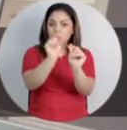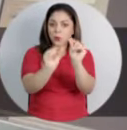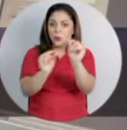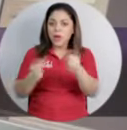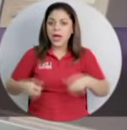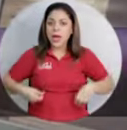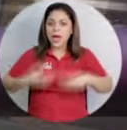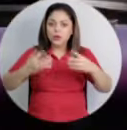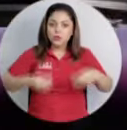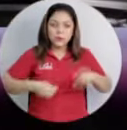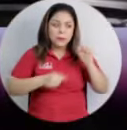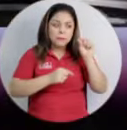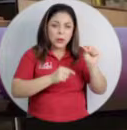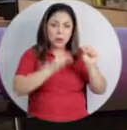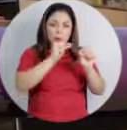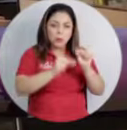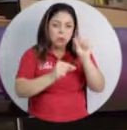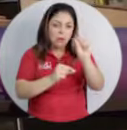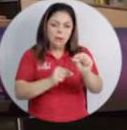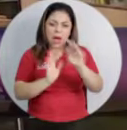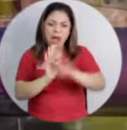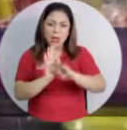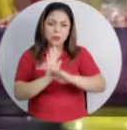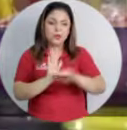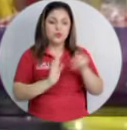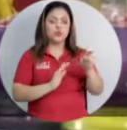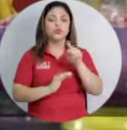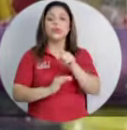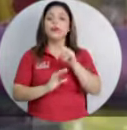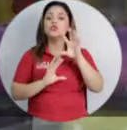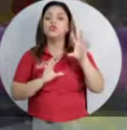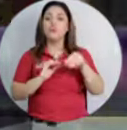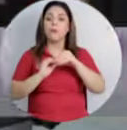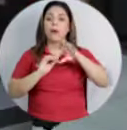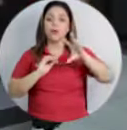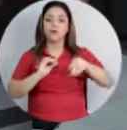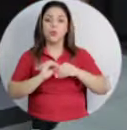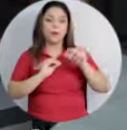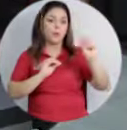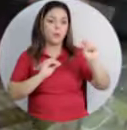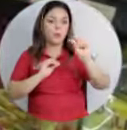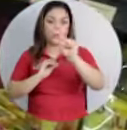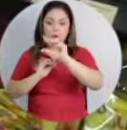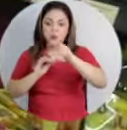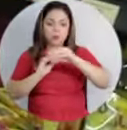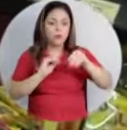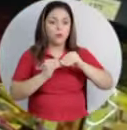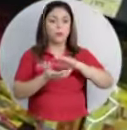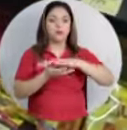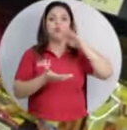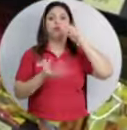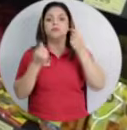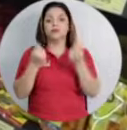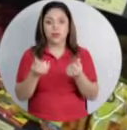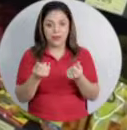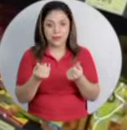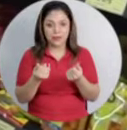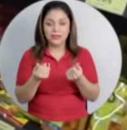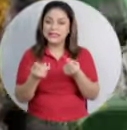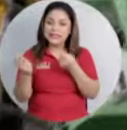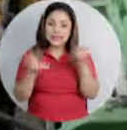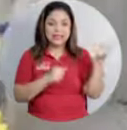usted suma eso por 4 semanas y multiplica por 52 semanas, resulta que era un montón de